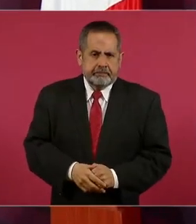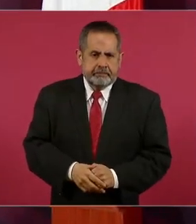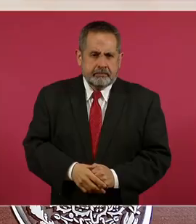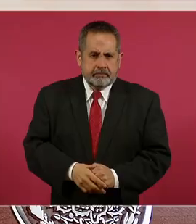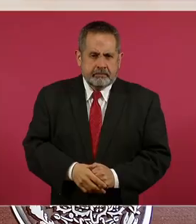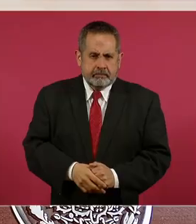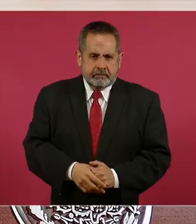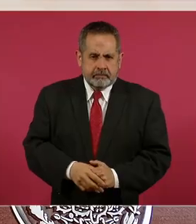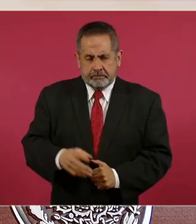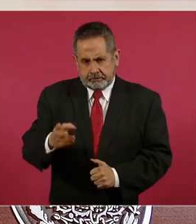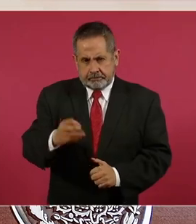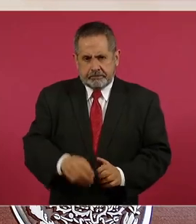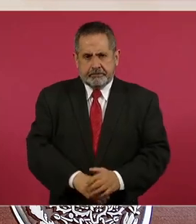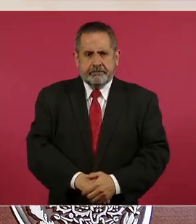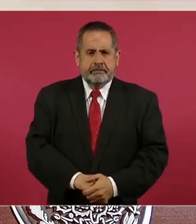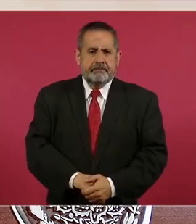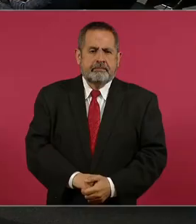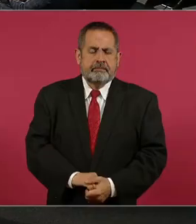Adelante.